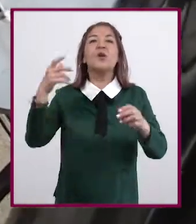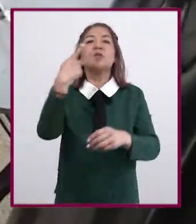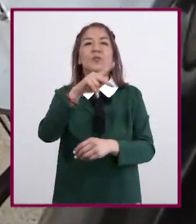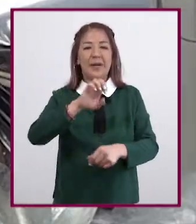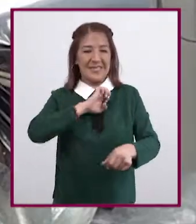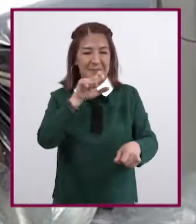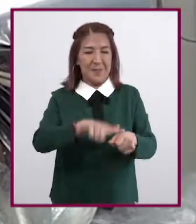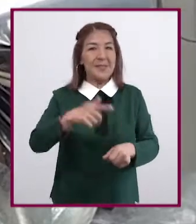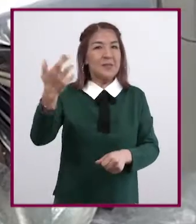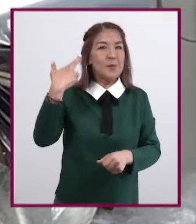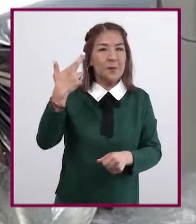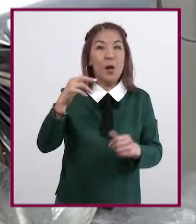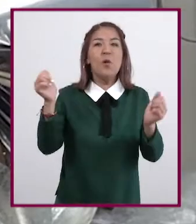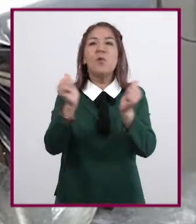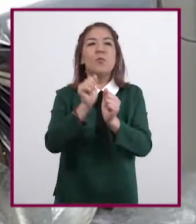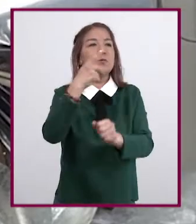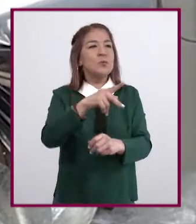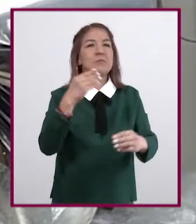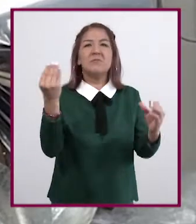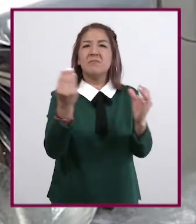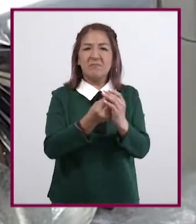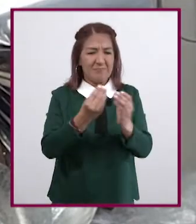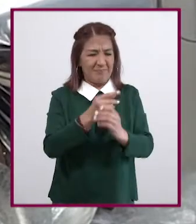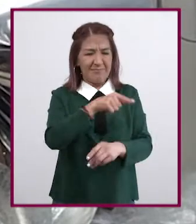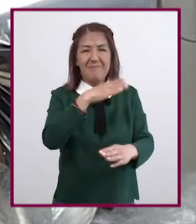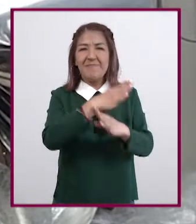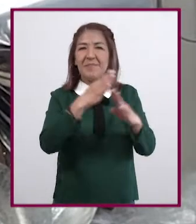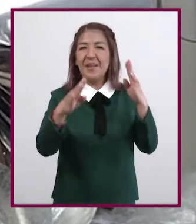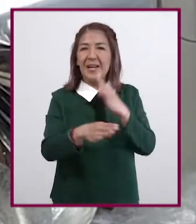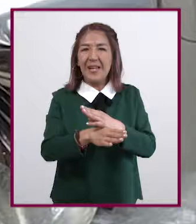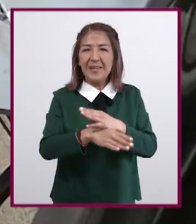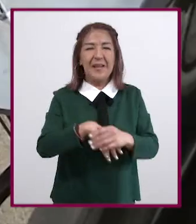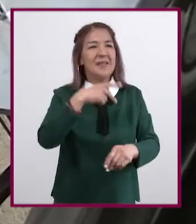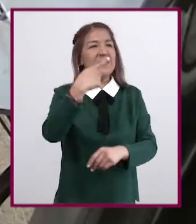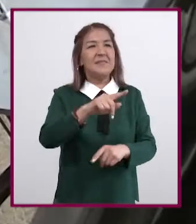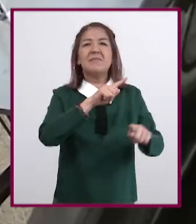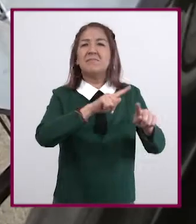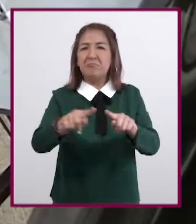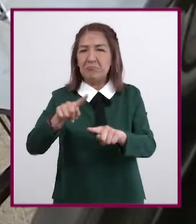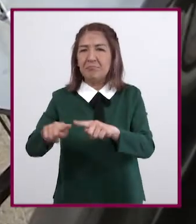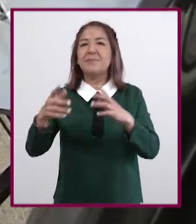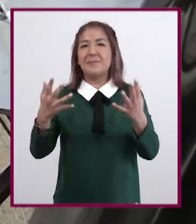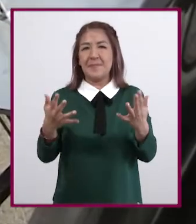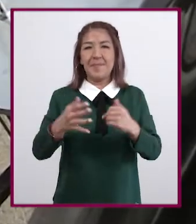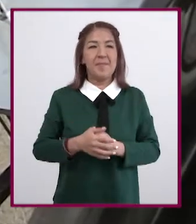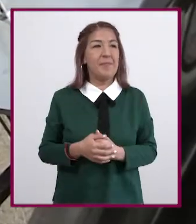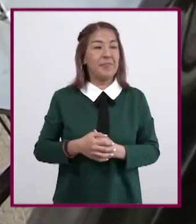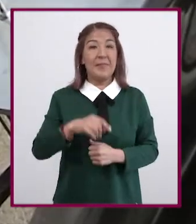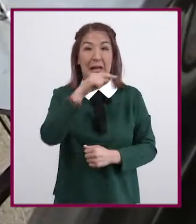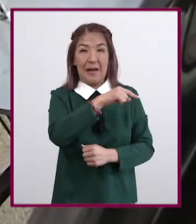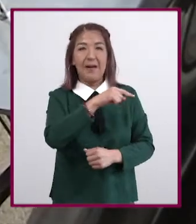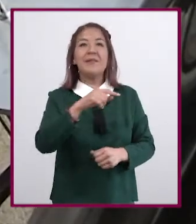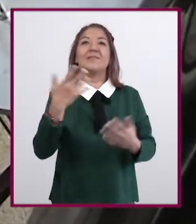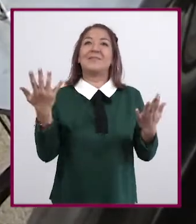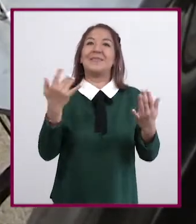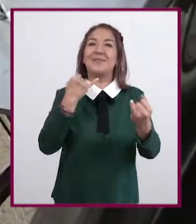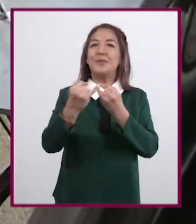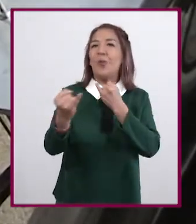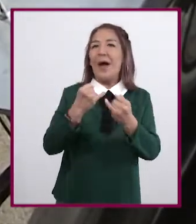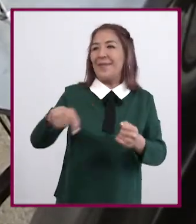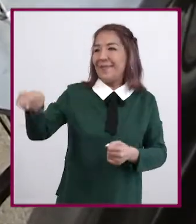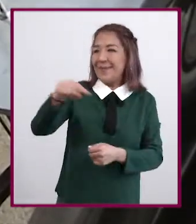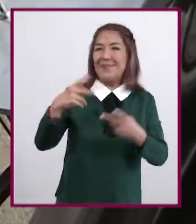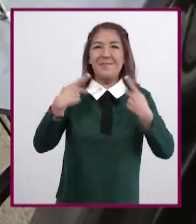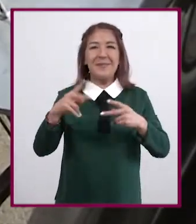especiales con el puro material que uno puede comprar, digamos, en la ferretería, y etcétera, ¿no? Entonces aquí son afortunados, creo, porque tienen